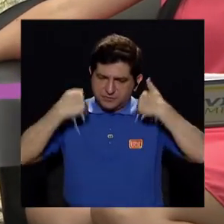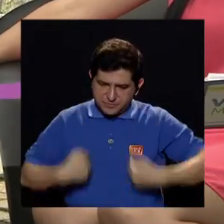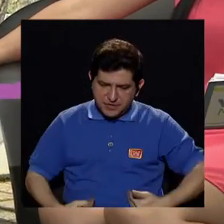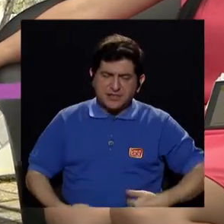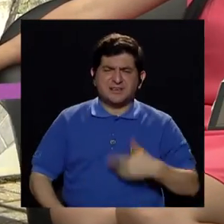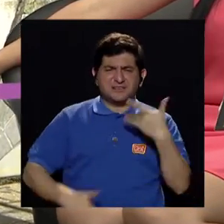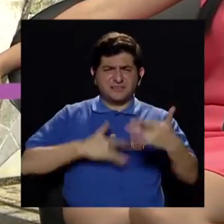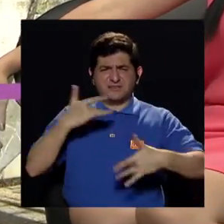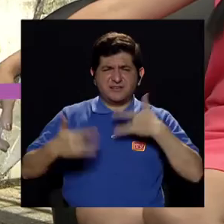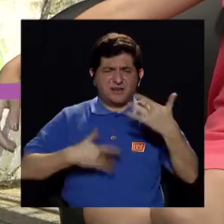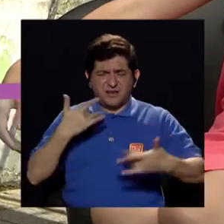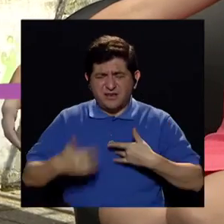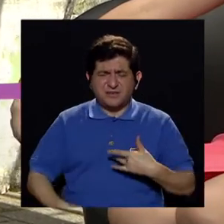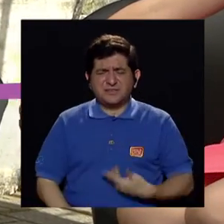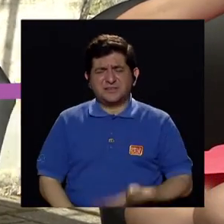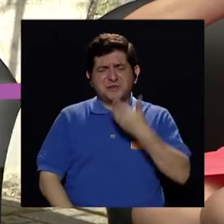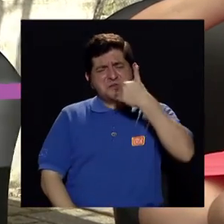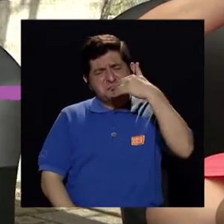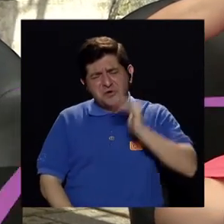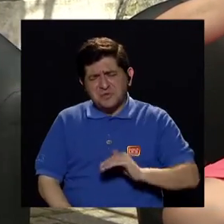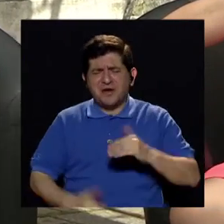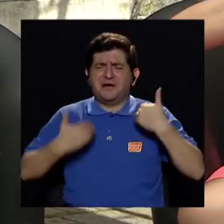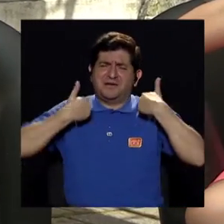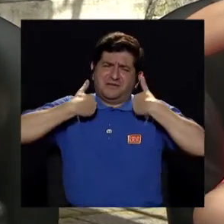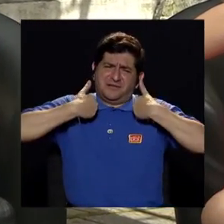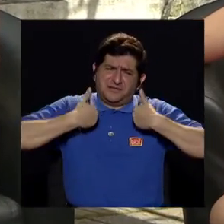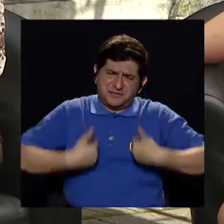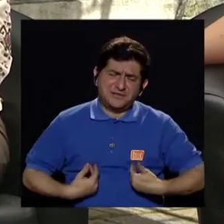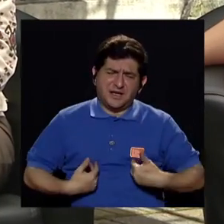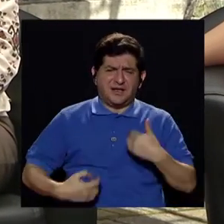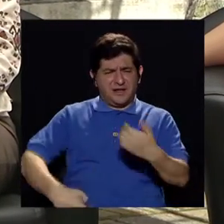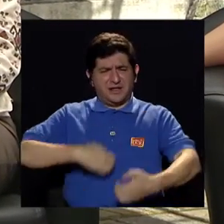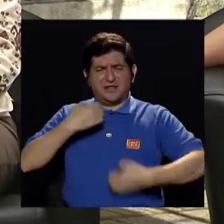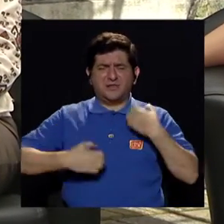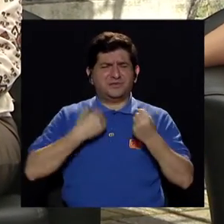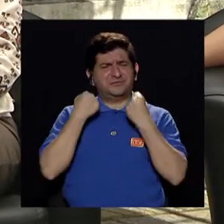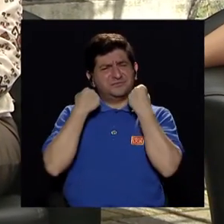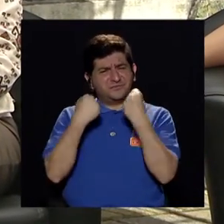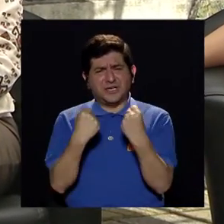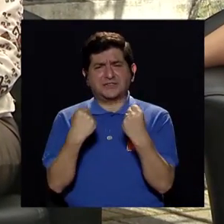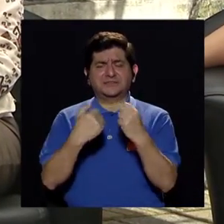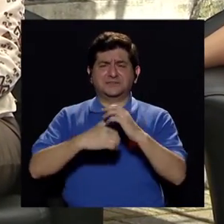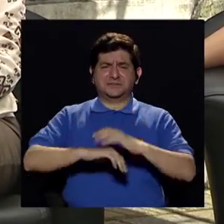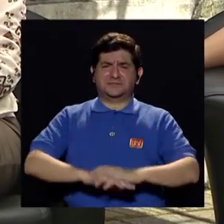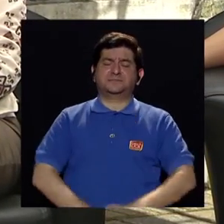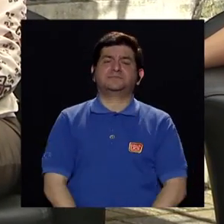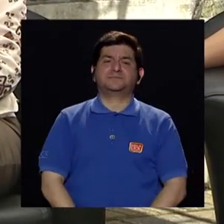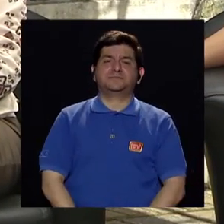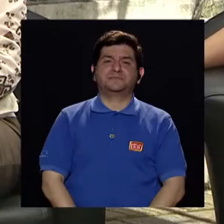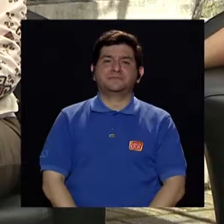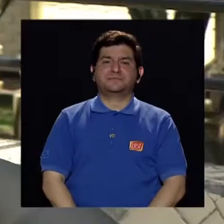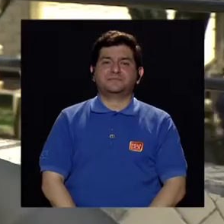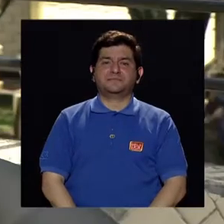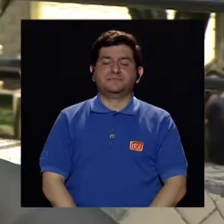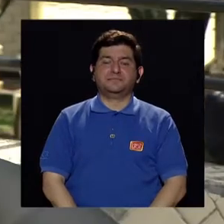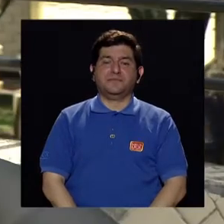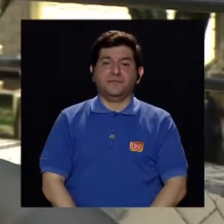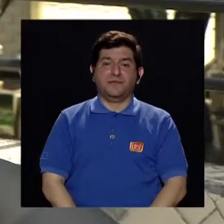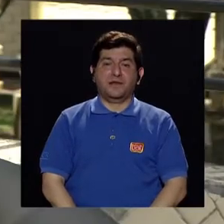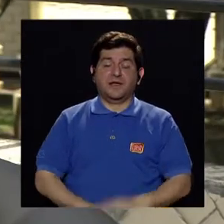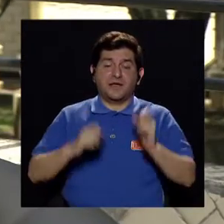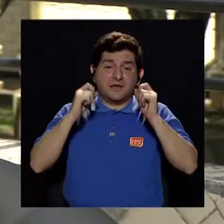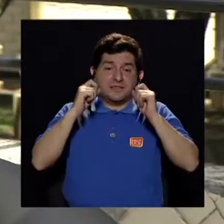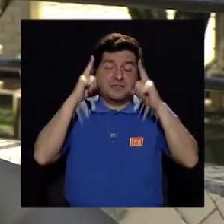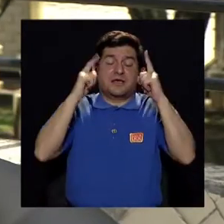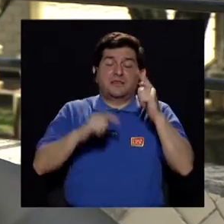y nos sentimos abatidos, nos sentimos agotados porque las emociones son muy fuertes. Entonces, el despertar de